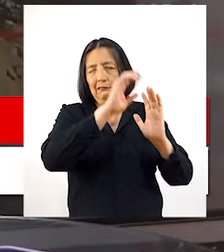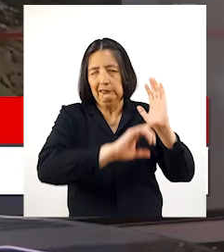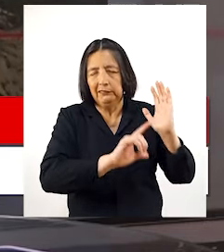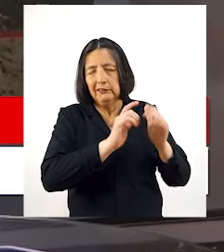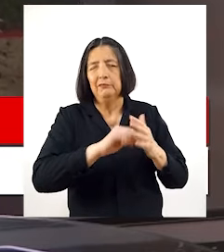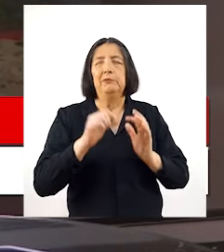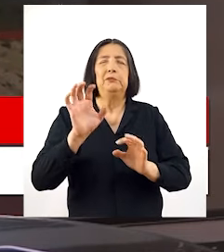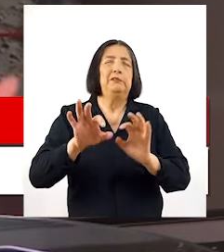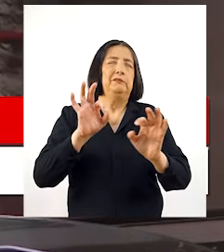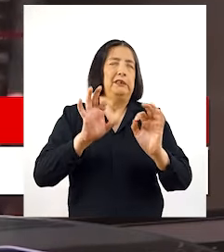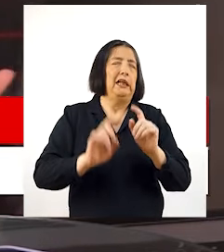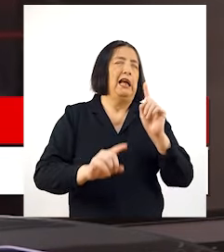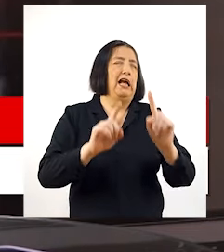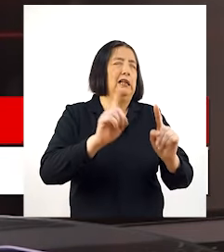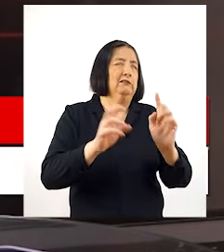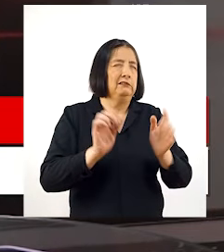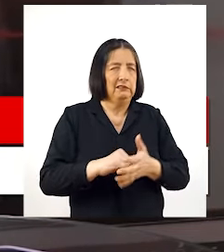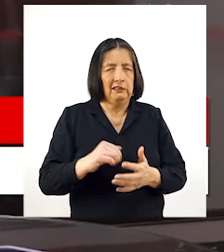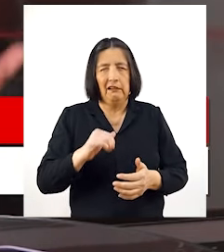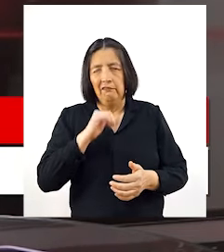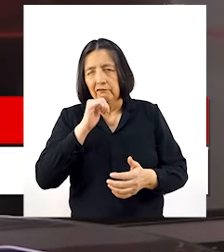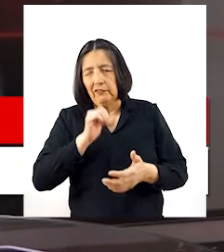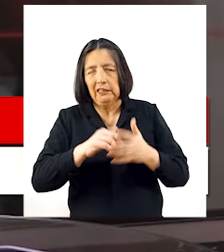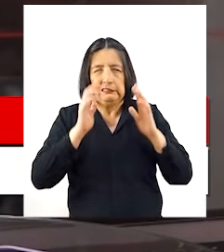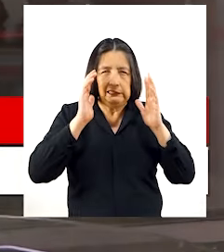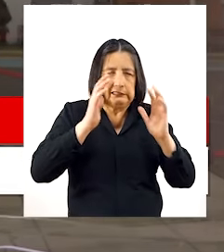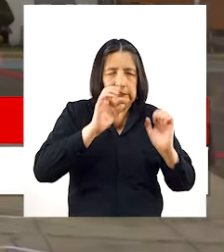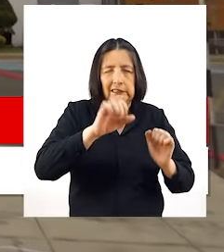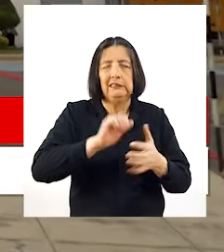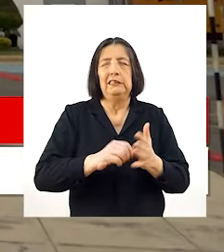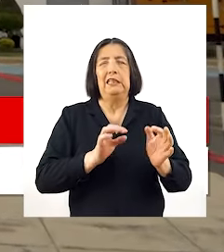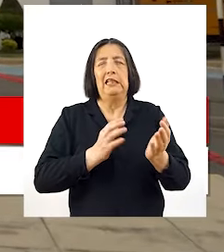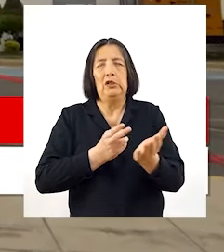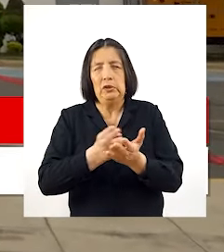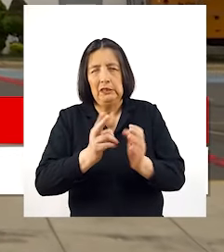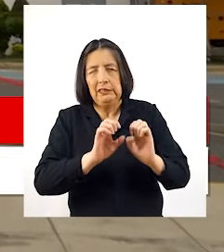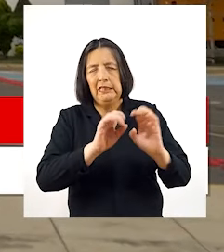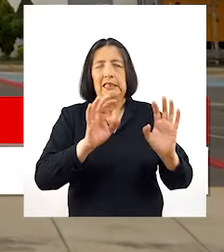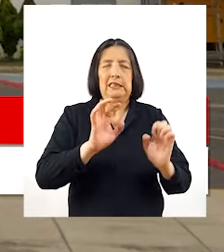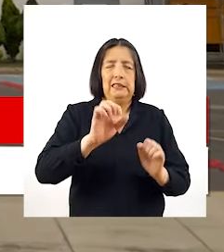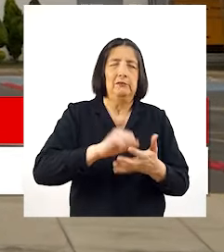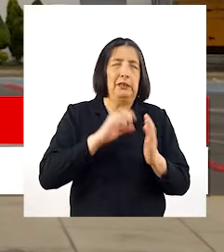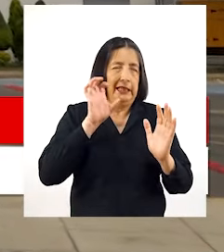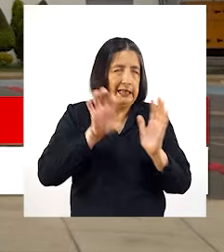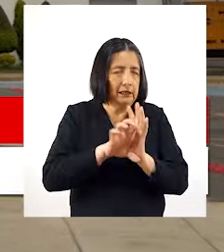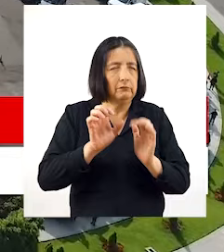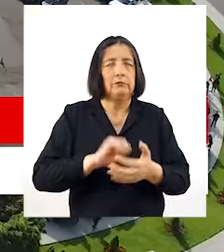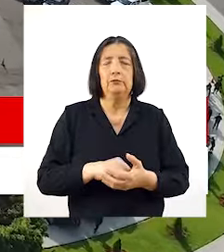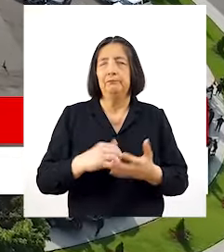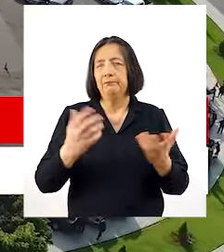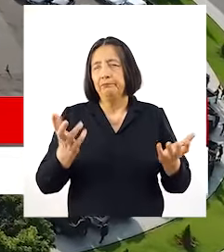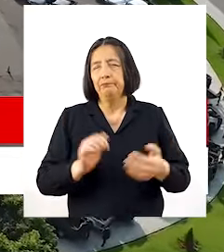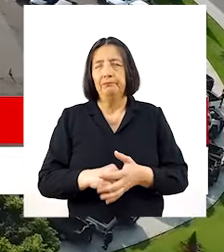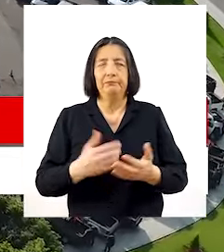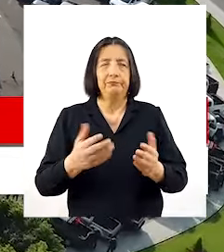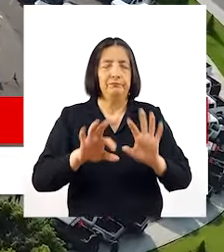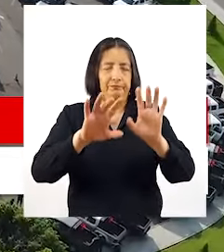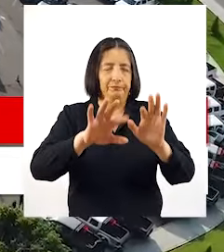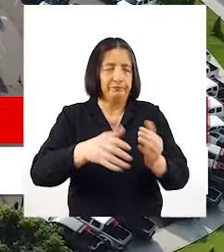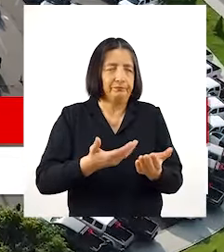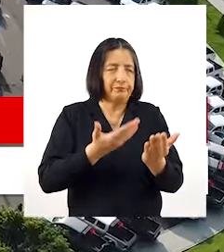lamentablemente algunas situaciones de falta de diligencia o de repente falta de transparencia, como por ejemplo la falta de